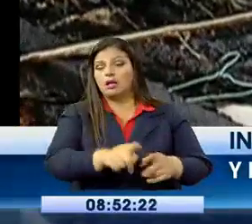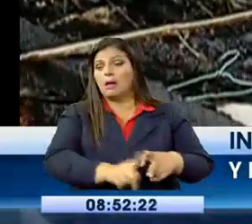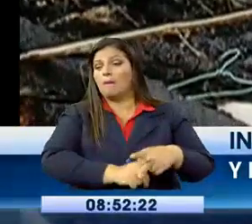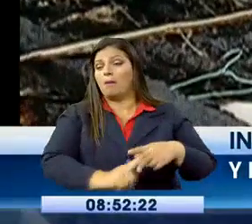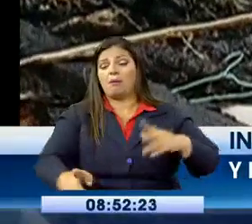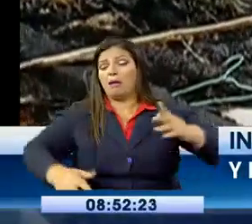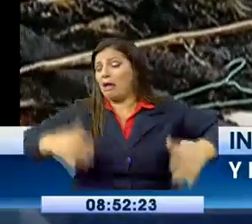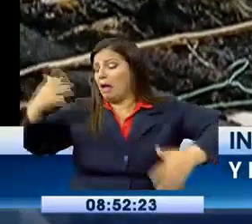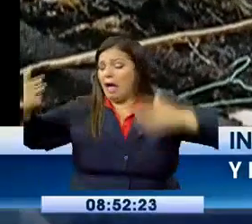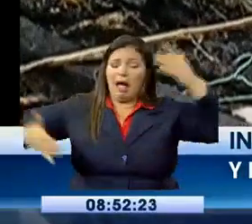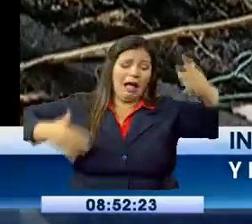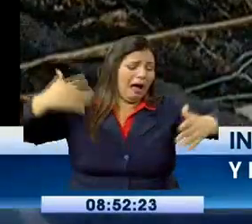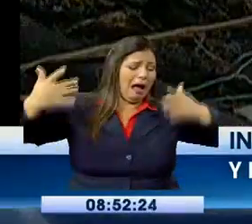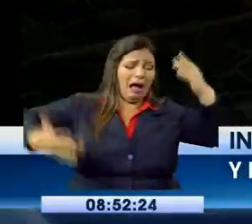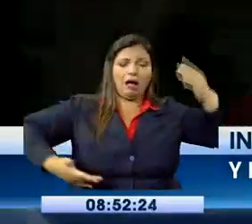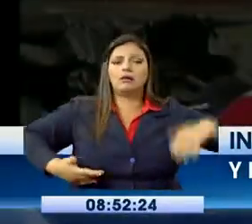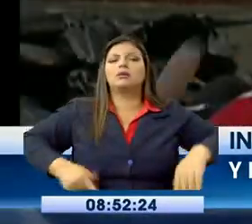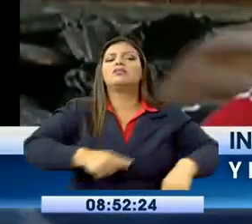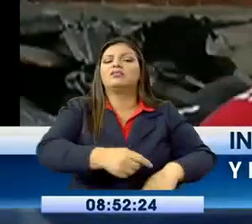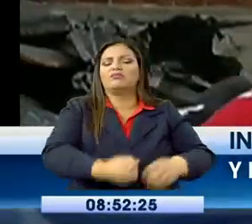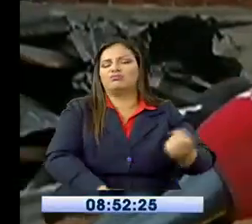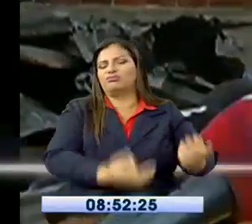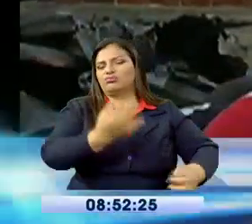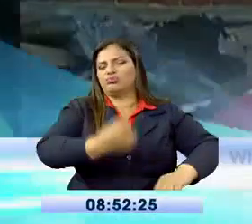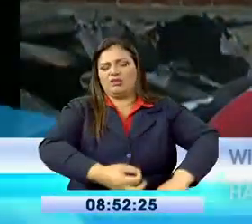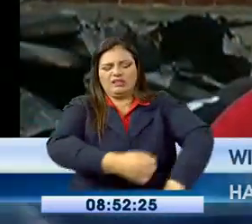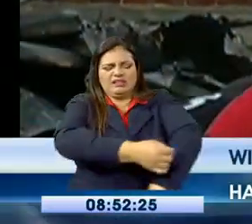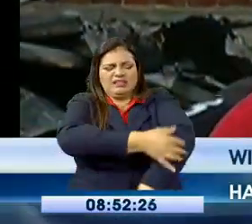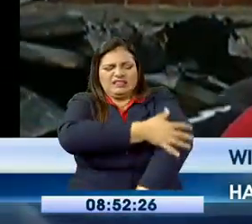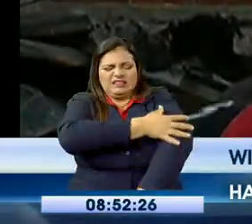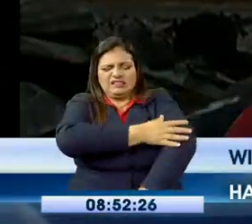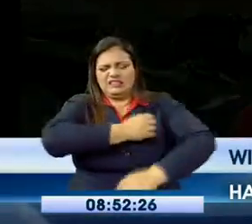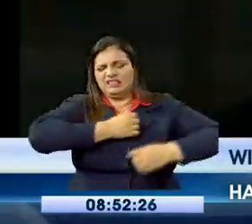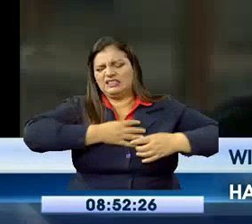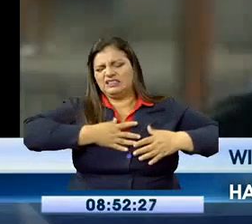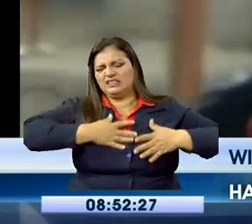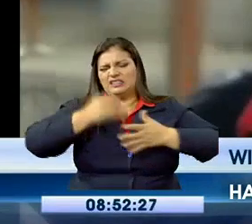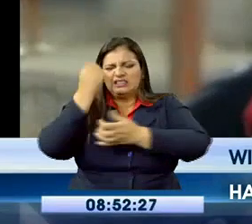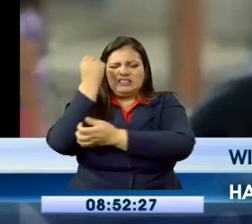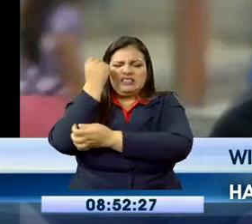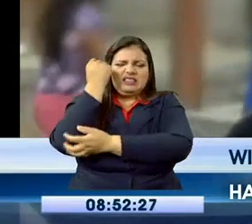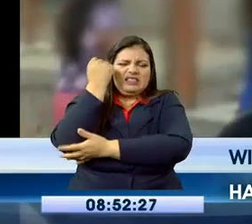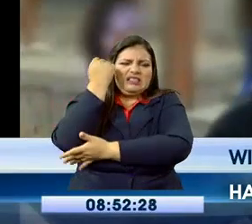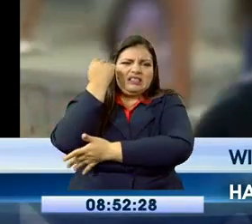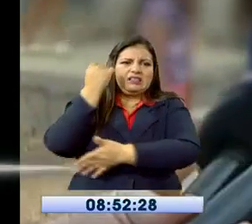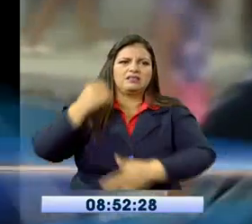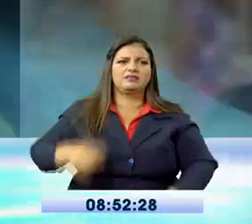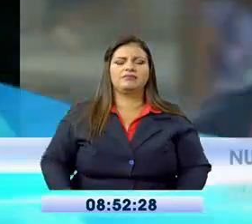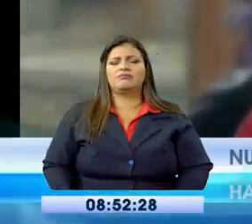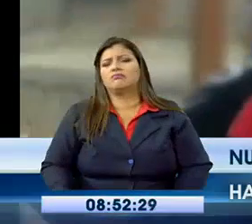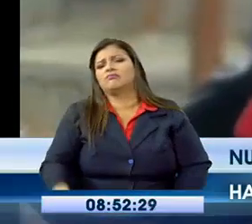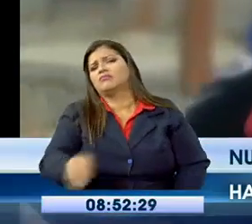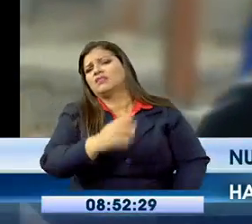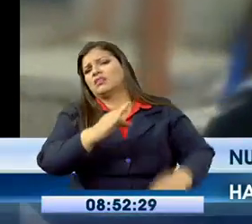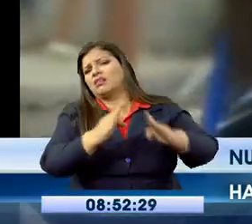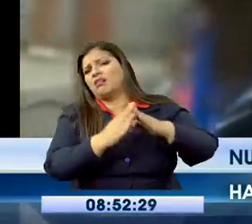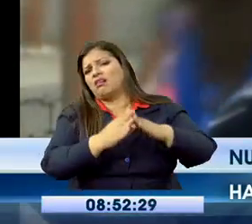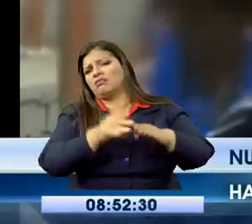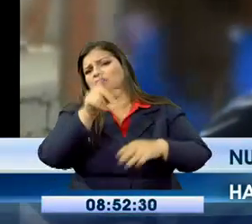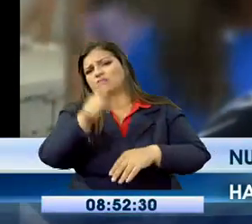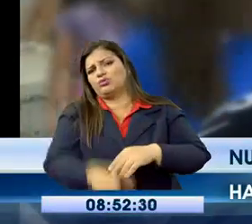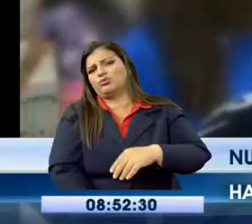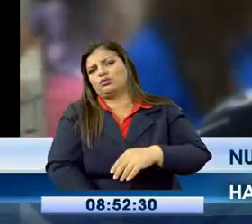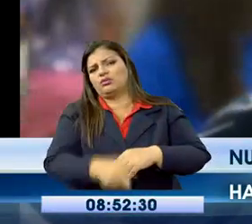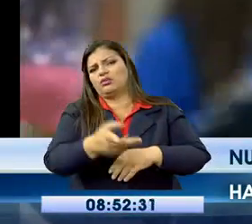sea, las quemaduras. Y salió, pues, quemado. Esa humilde casita que tenía ahora se ha